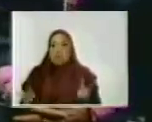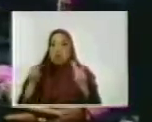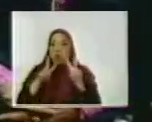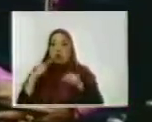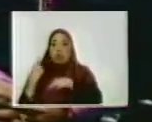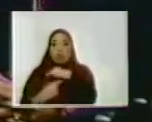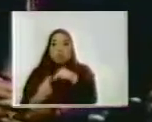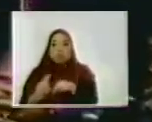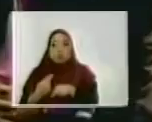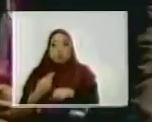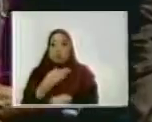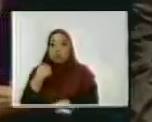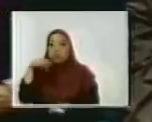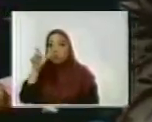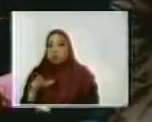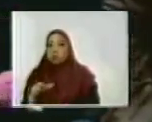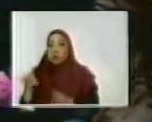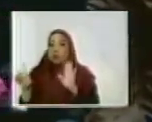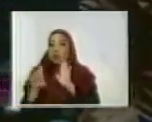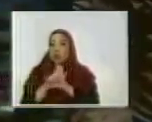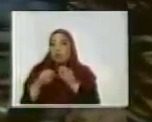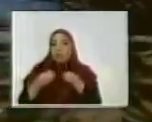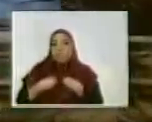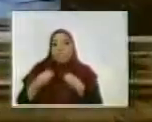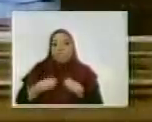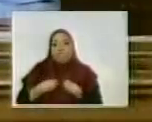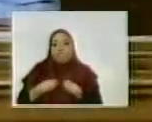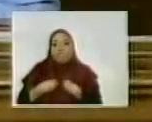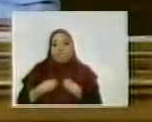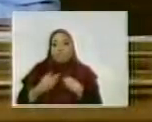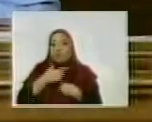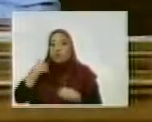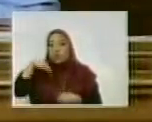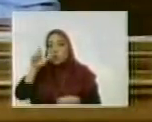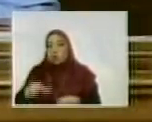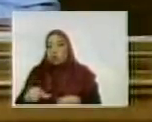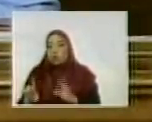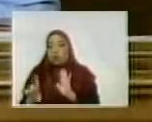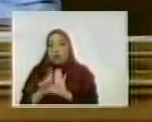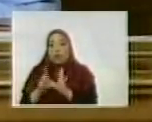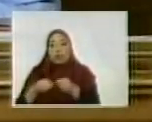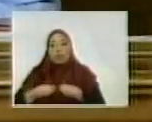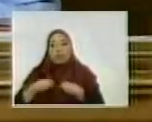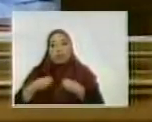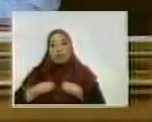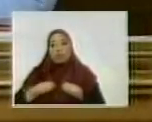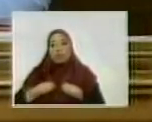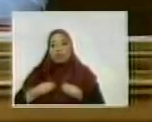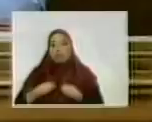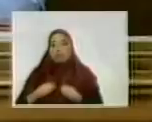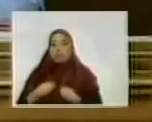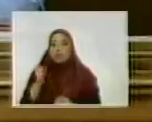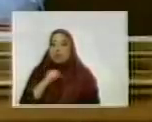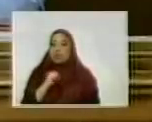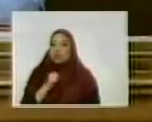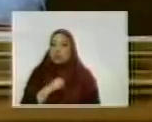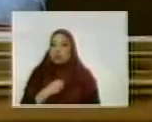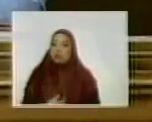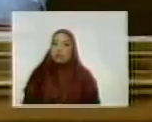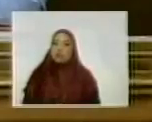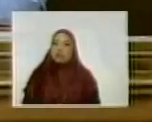revolucionarios. Se nos va. Bueno, es la ley de la vida, pues. Es la ley de la vida. Y es cierto,